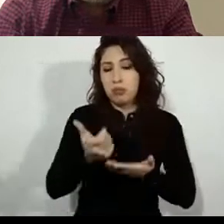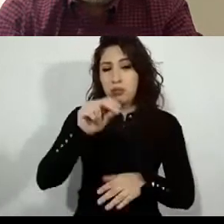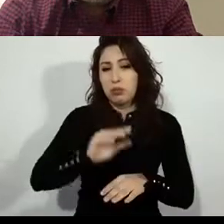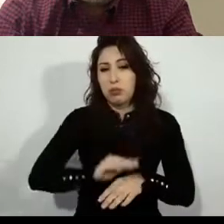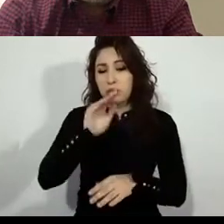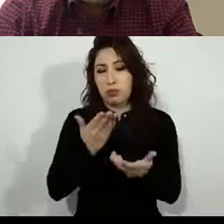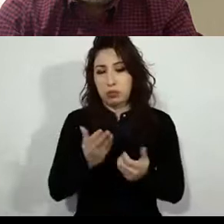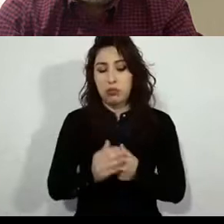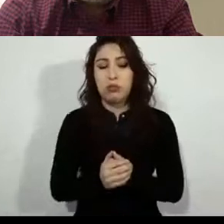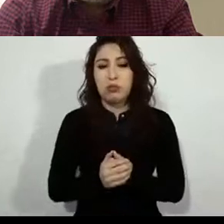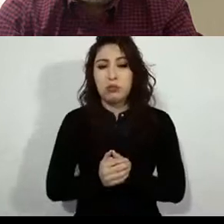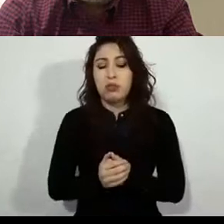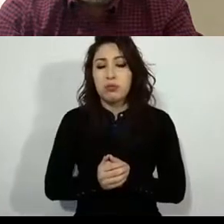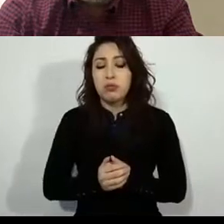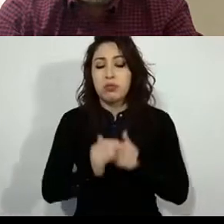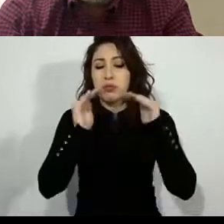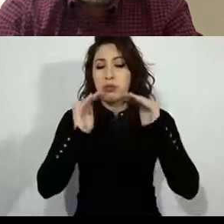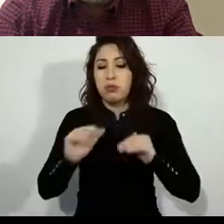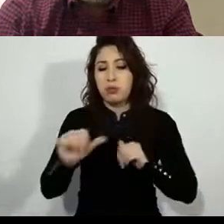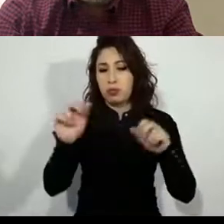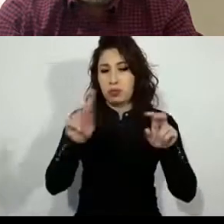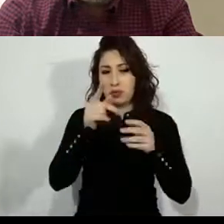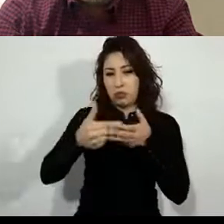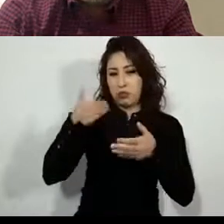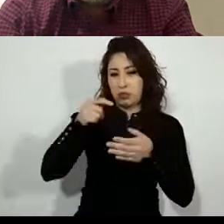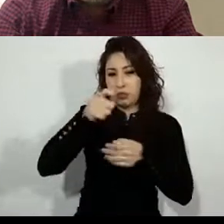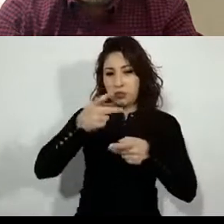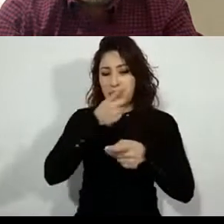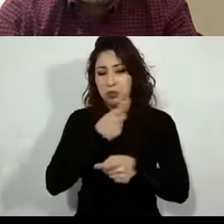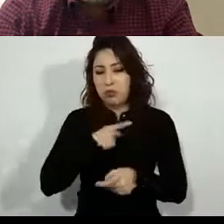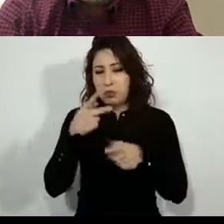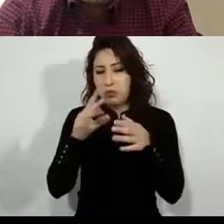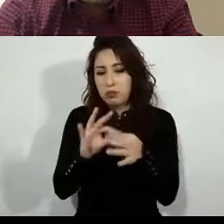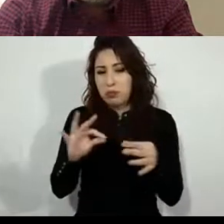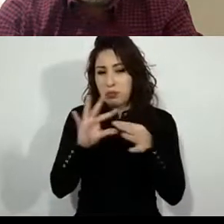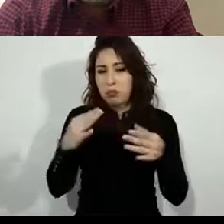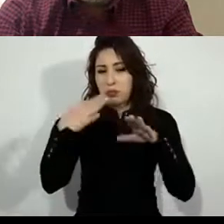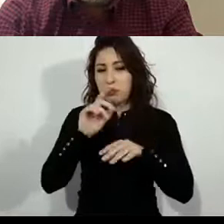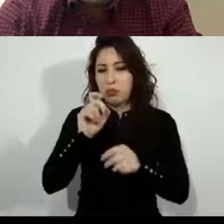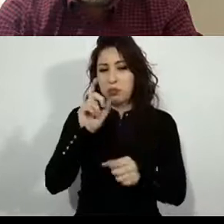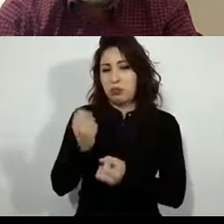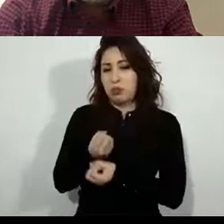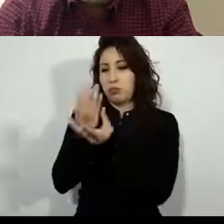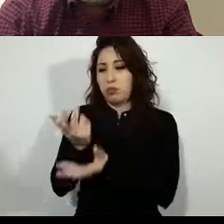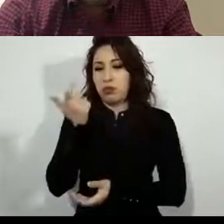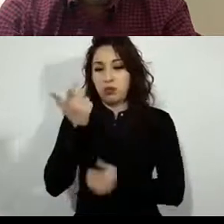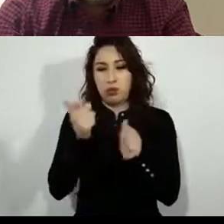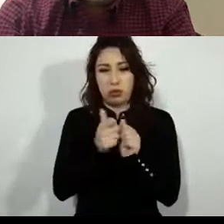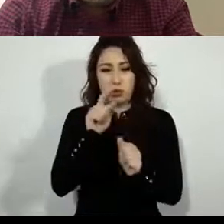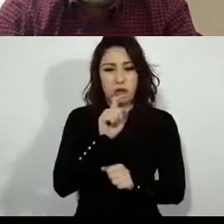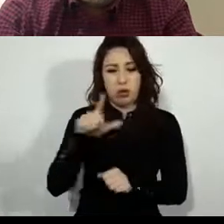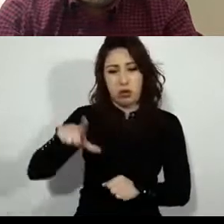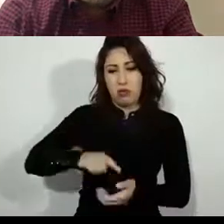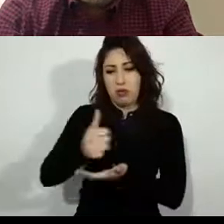tema de la donación que nos acaba usted de comentar de los 400 millones de pesos. Miren, muy